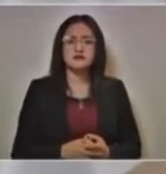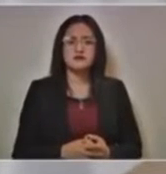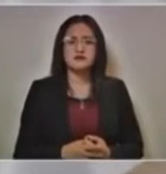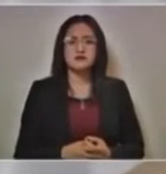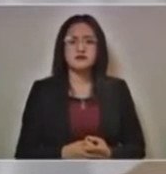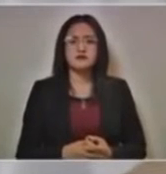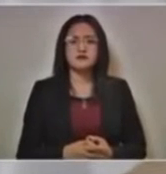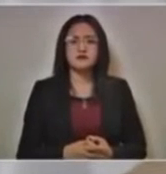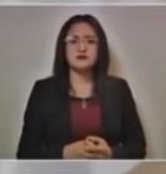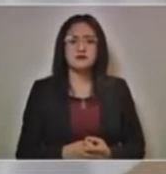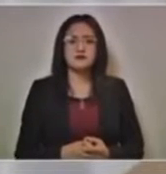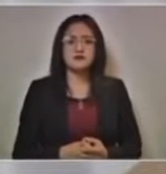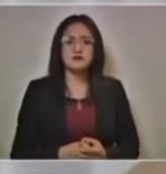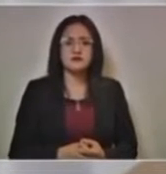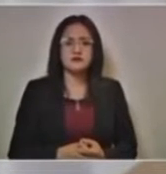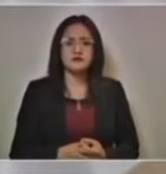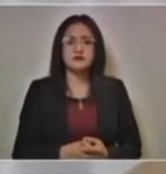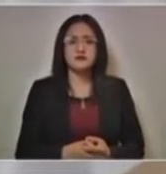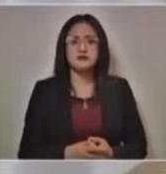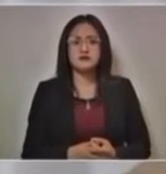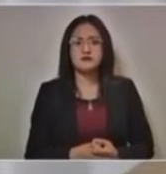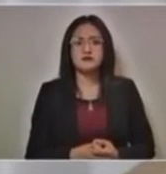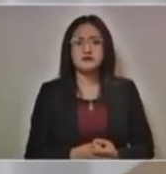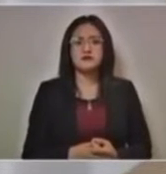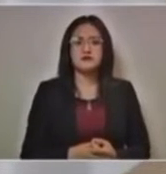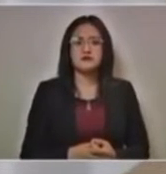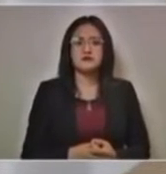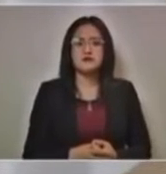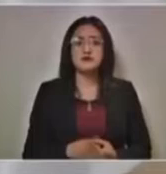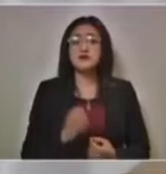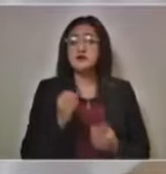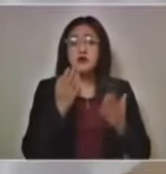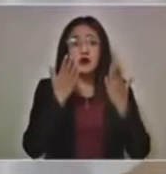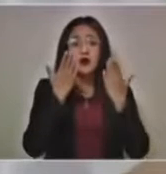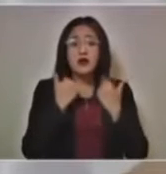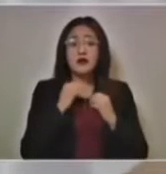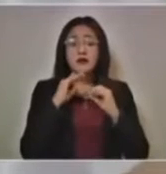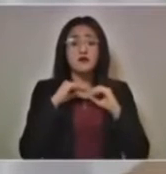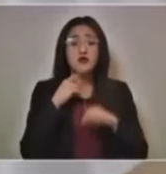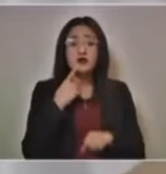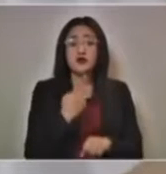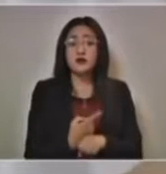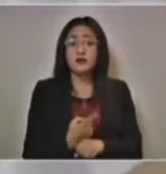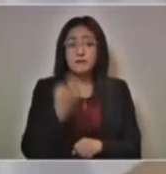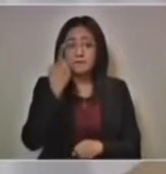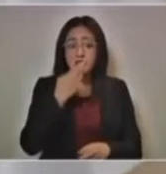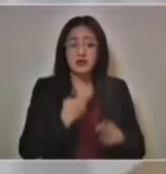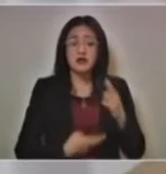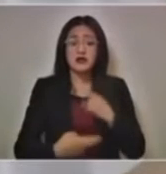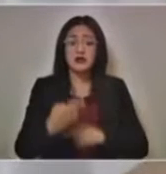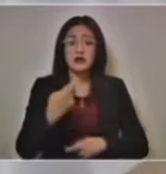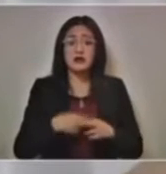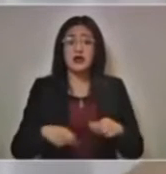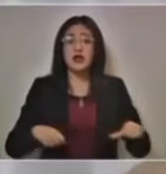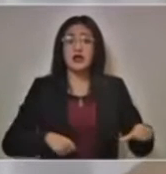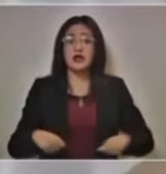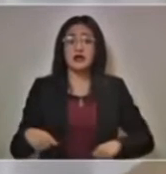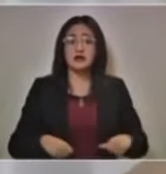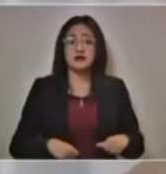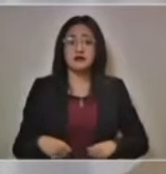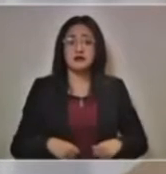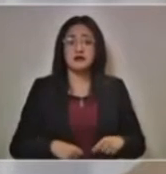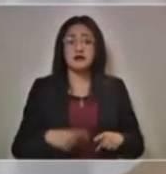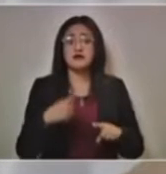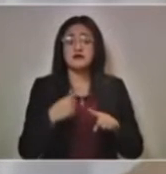determino que no hay condiciones para el regreso de las actividades de